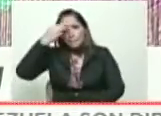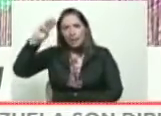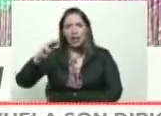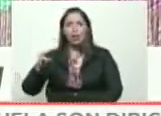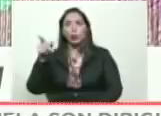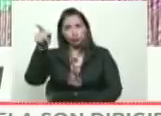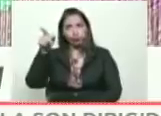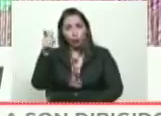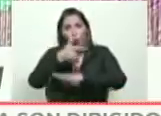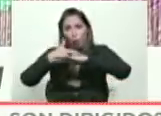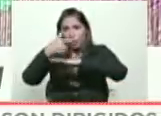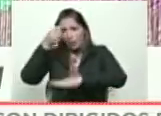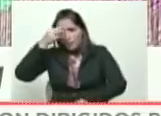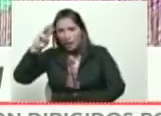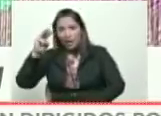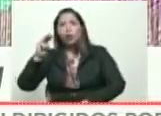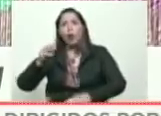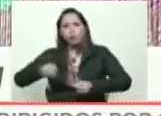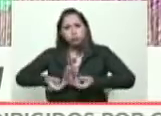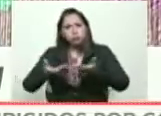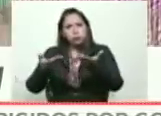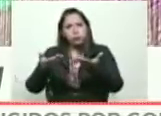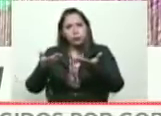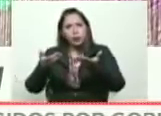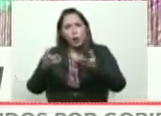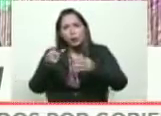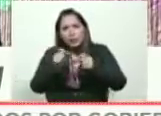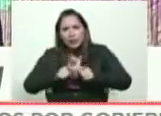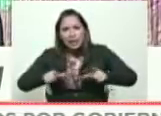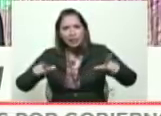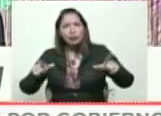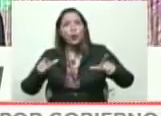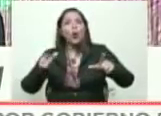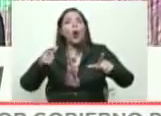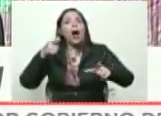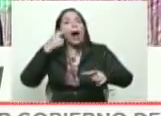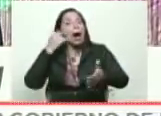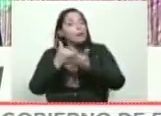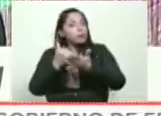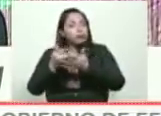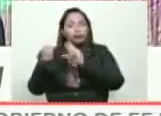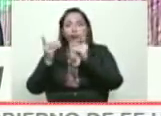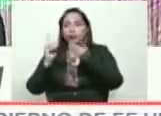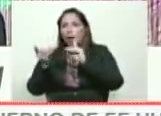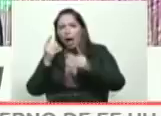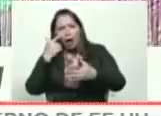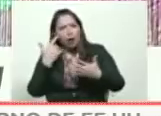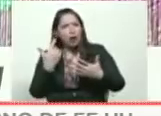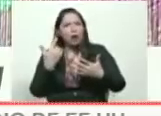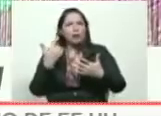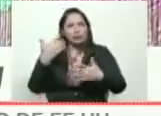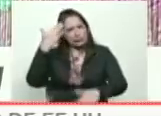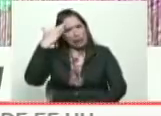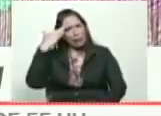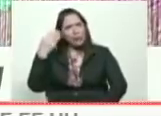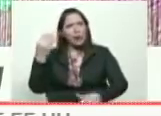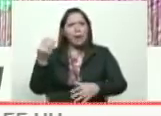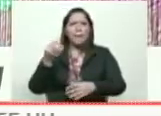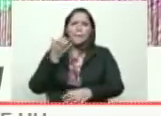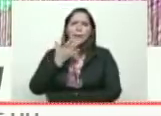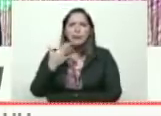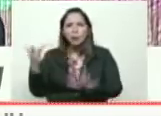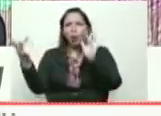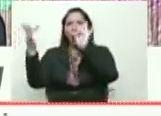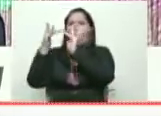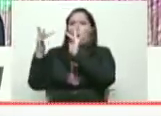país ofreció su territorio para un eventual diálogo. Quisiéramos saber si han obtenido algún tipo de contacto, respuesta, iniciativa